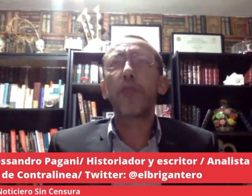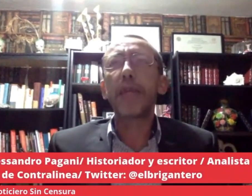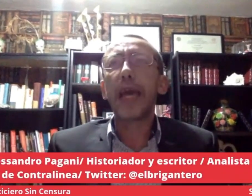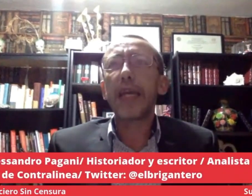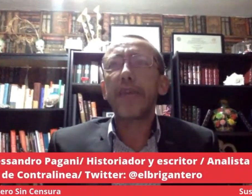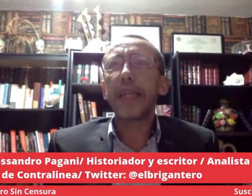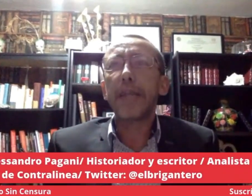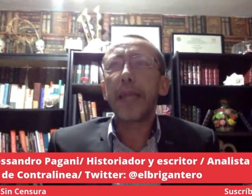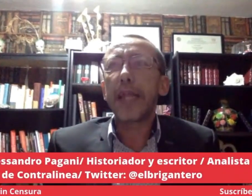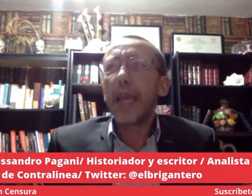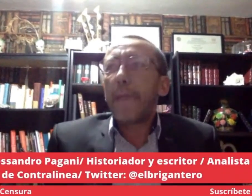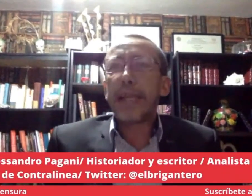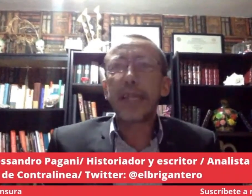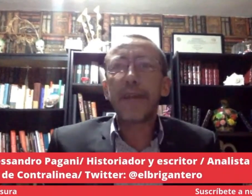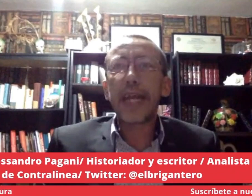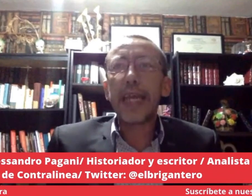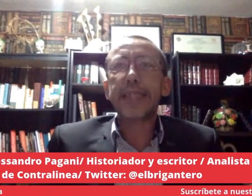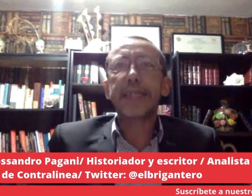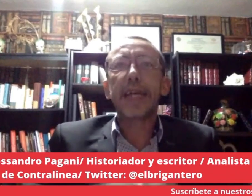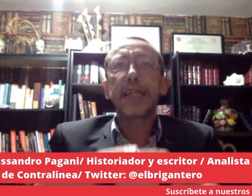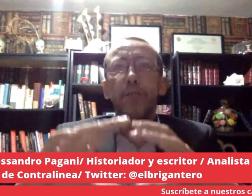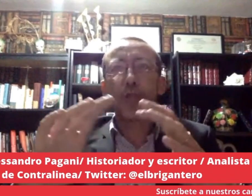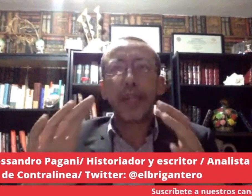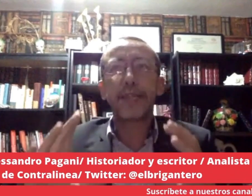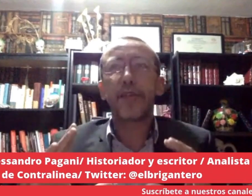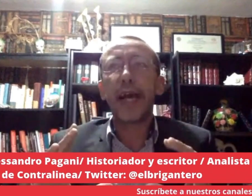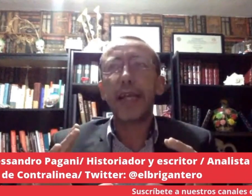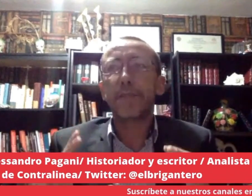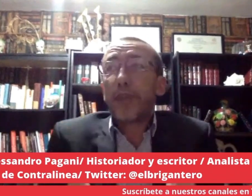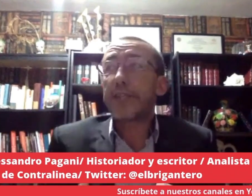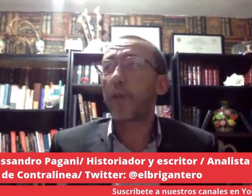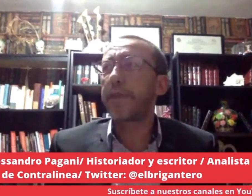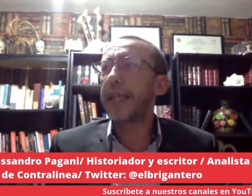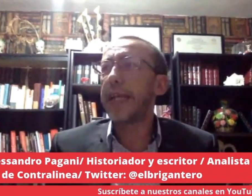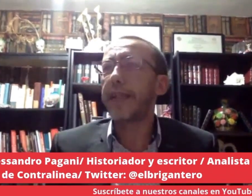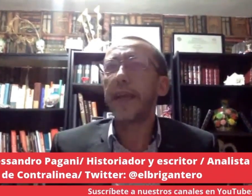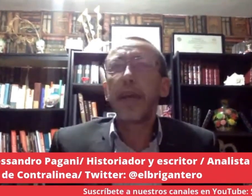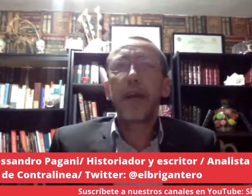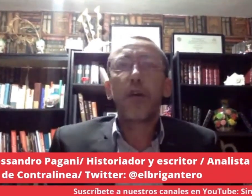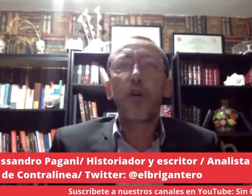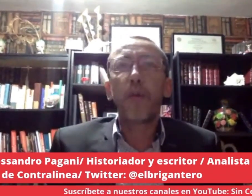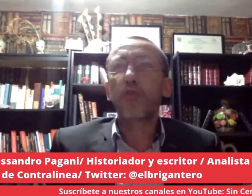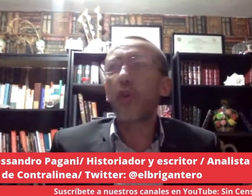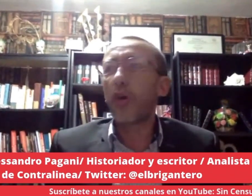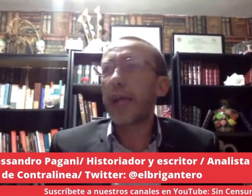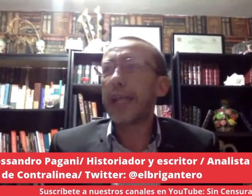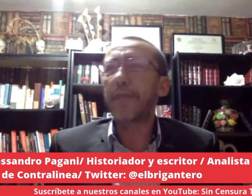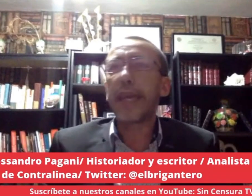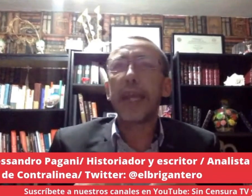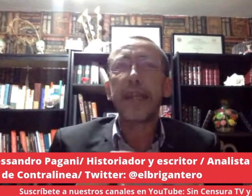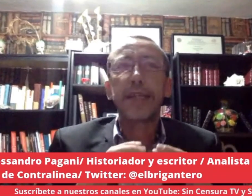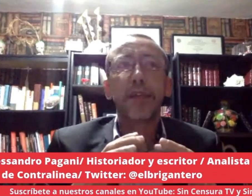la economía y evidentemente para salvar estas grandes multinacionales, porque es sorprendente cómo todas